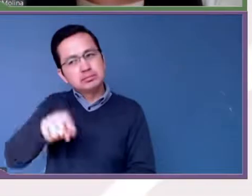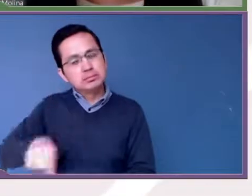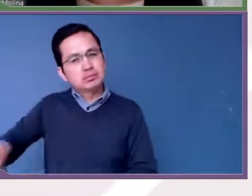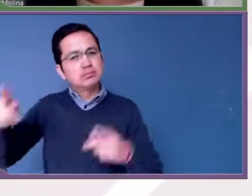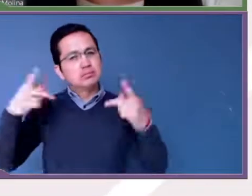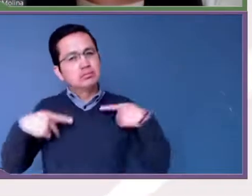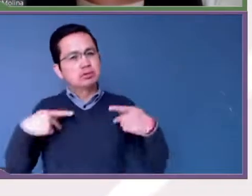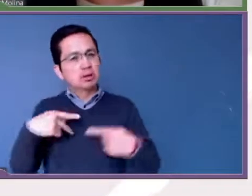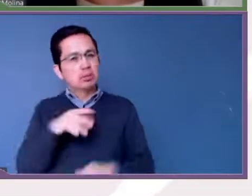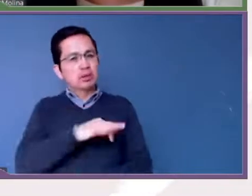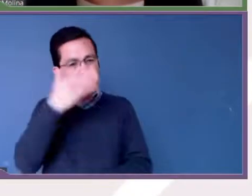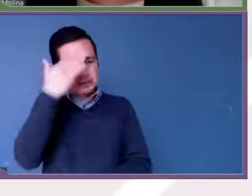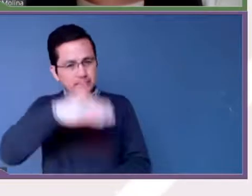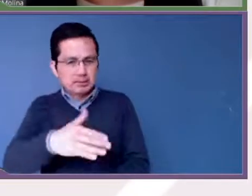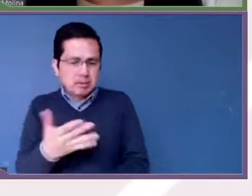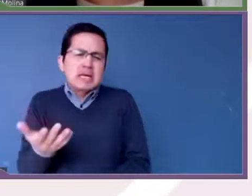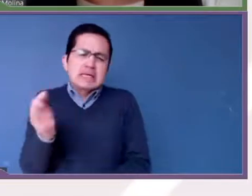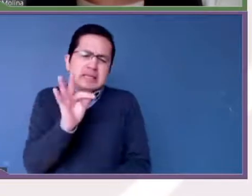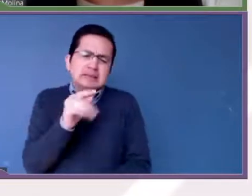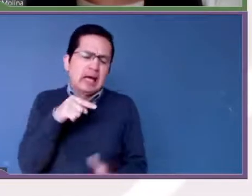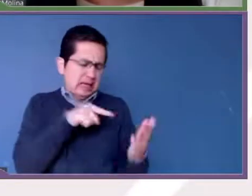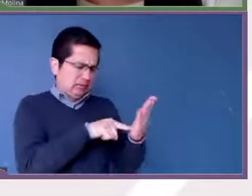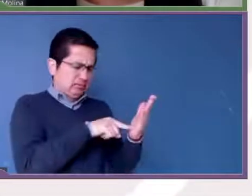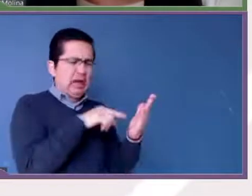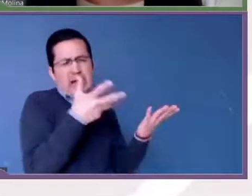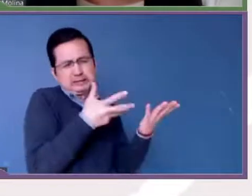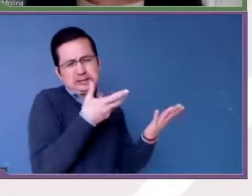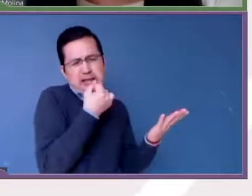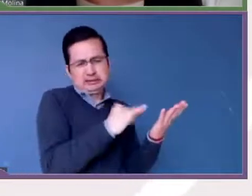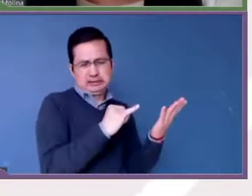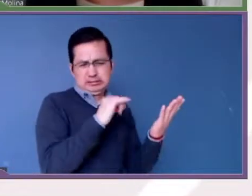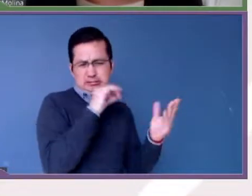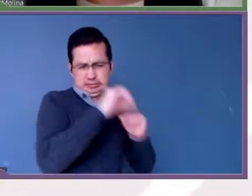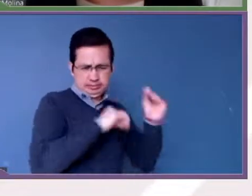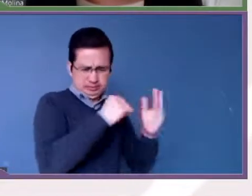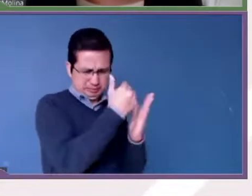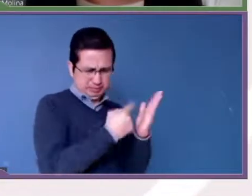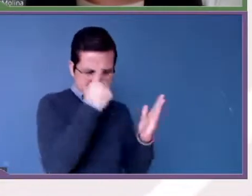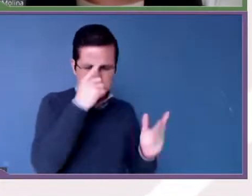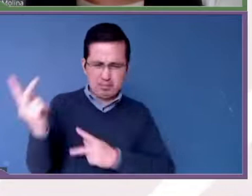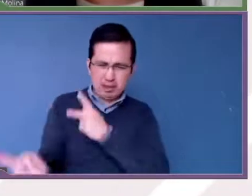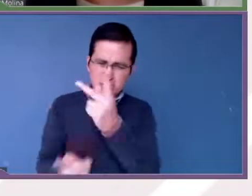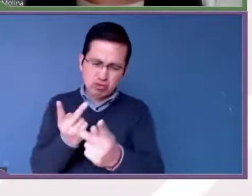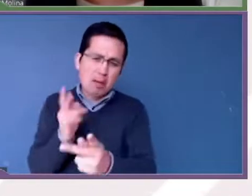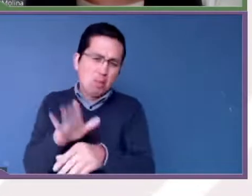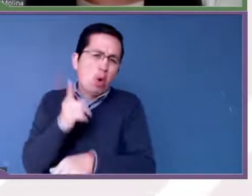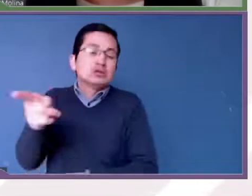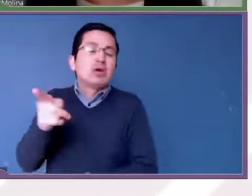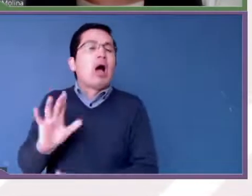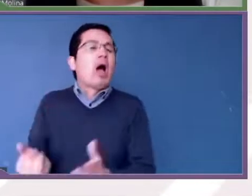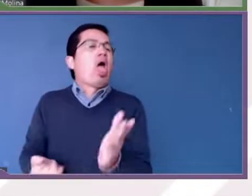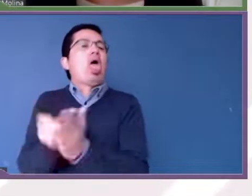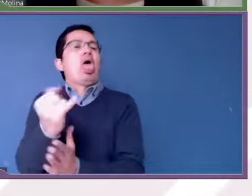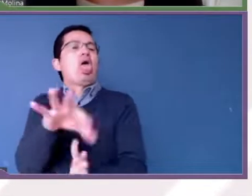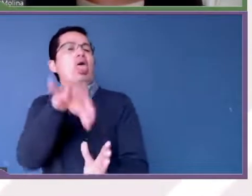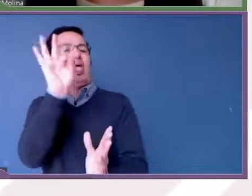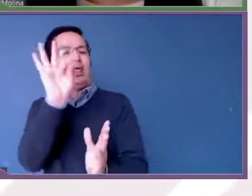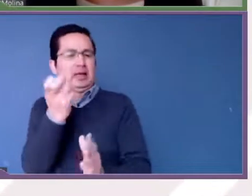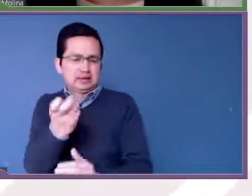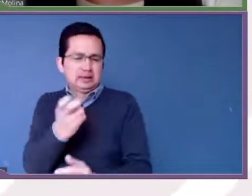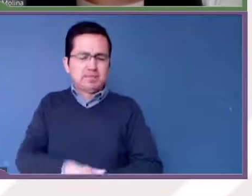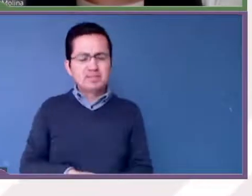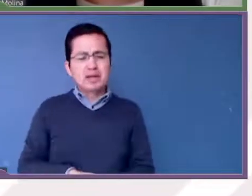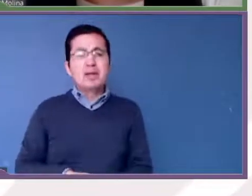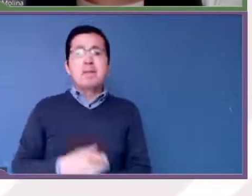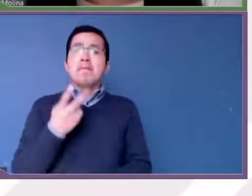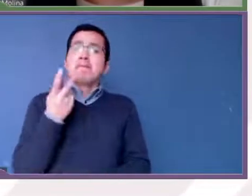puede tener que ver con el diseño del instrumento, ¿cierto? Pero en el contexto de la pandemia también hemos visto cómo muchos actos